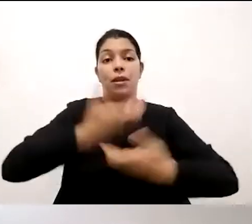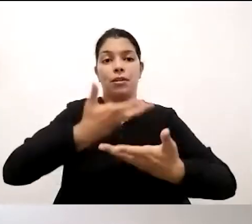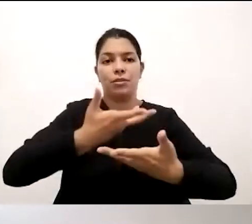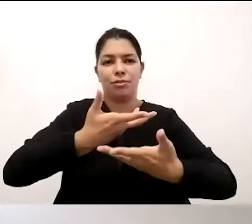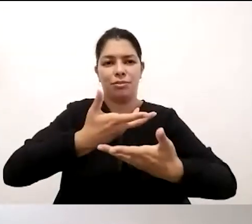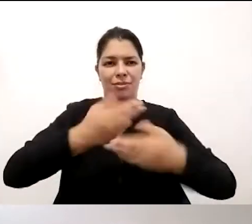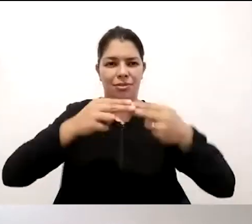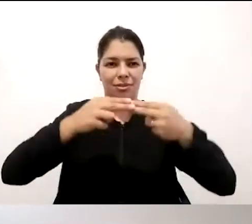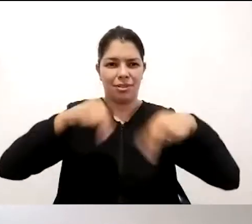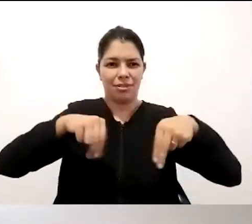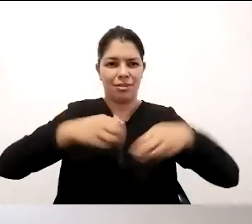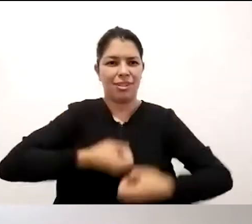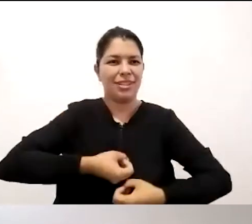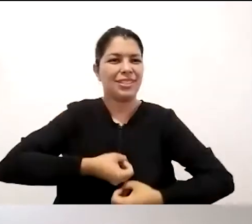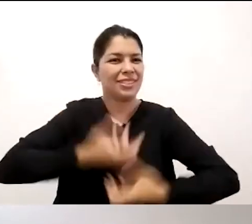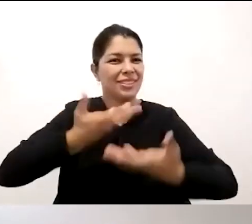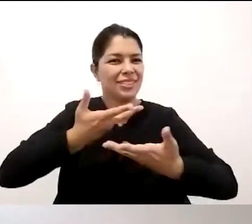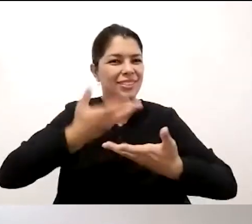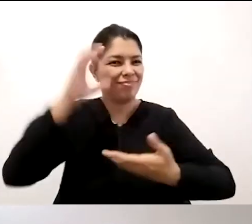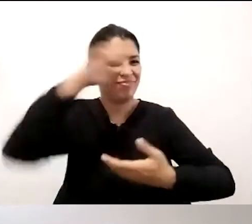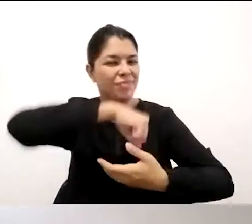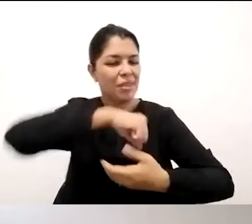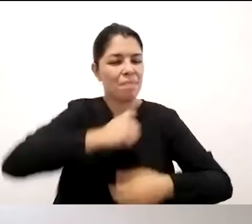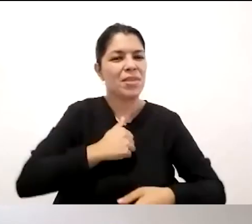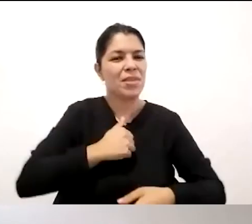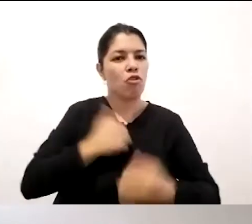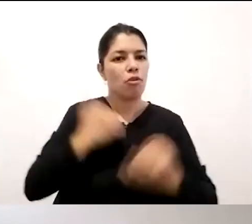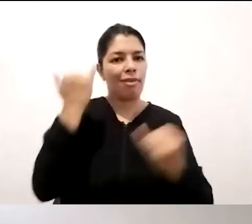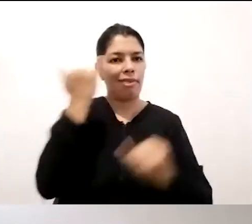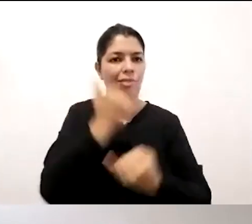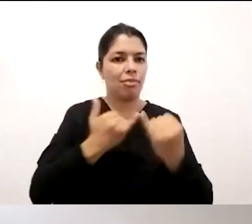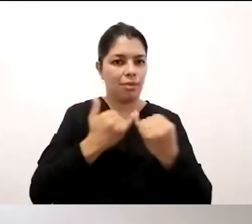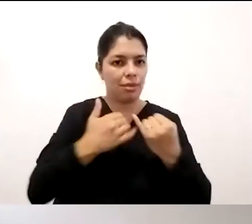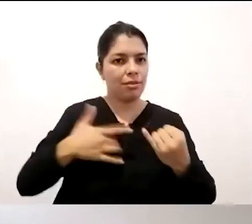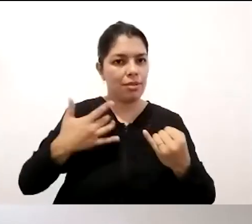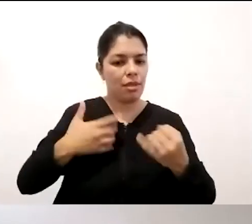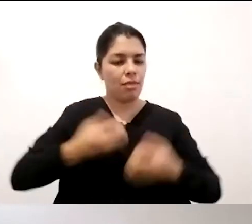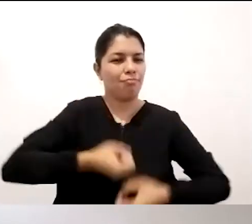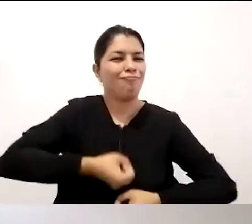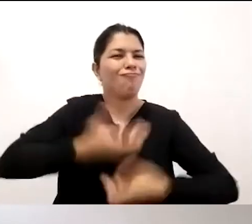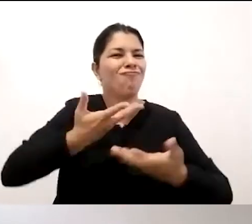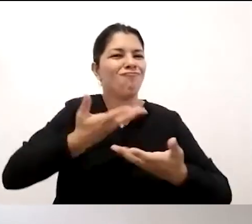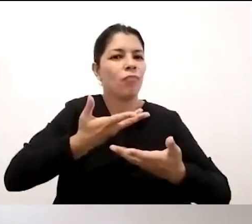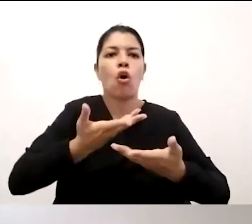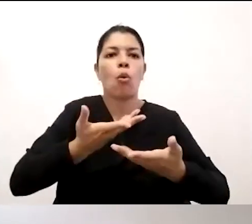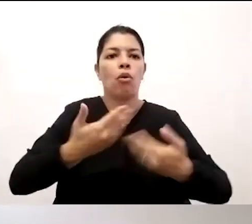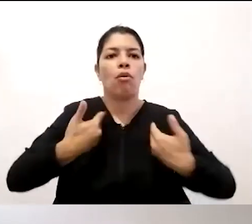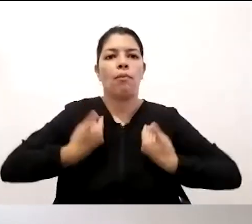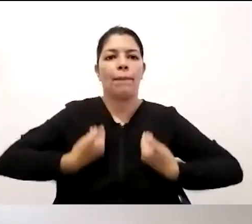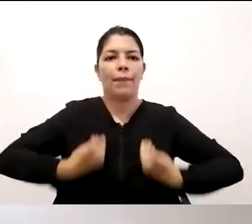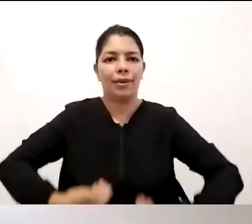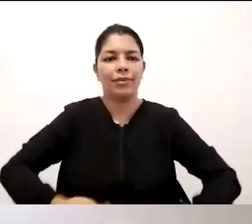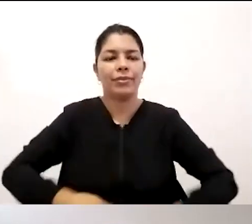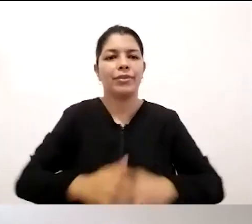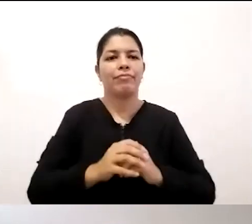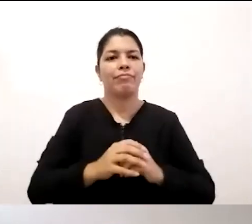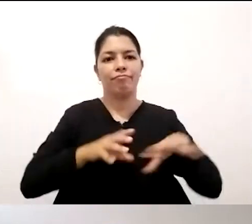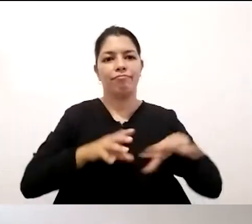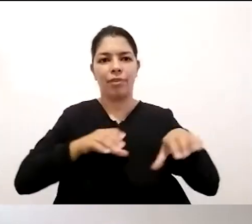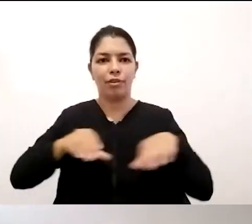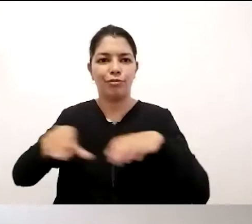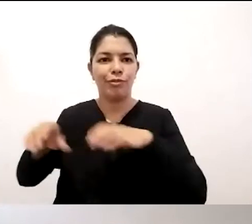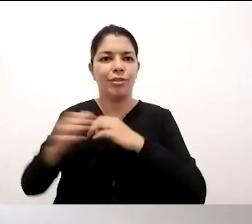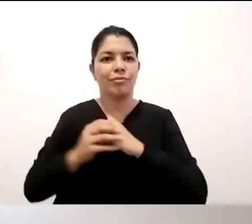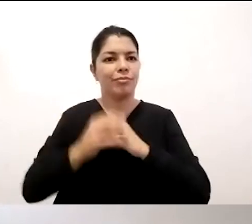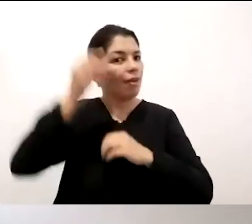las personas expresan su identidad, bien sea en la forma de vestir, de actuar, de llevar el cabello, a través